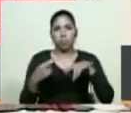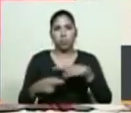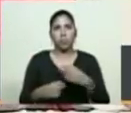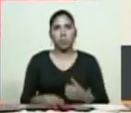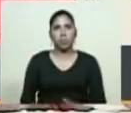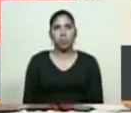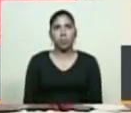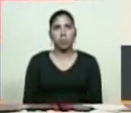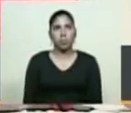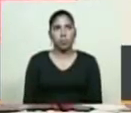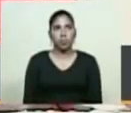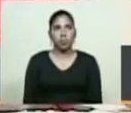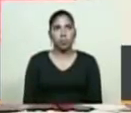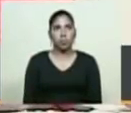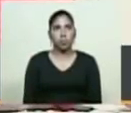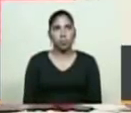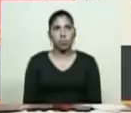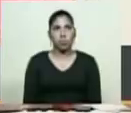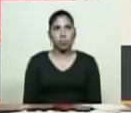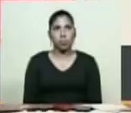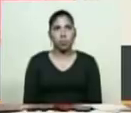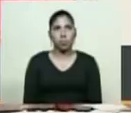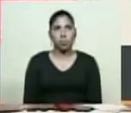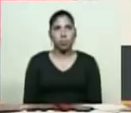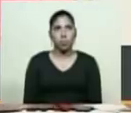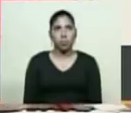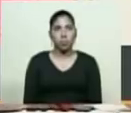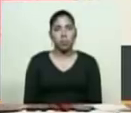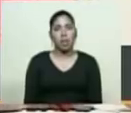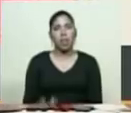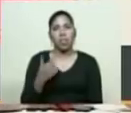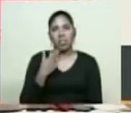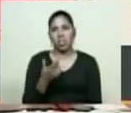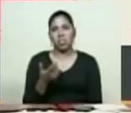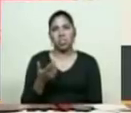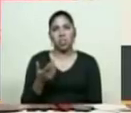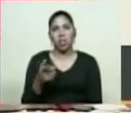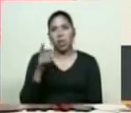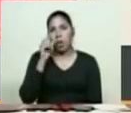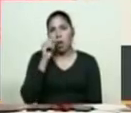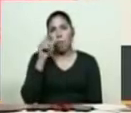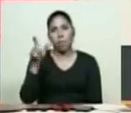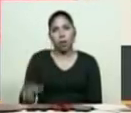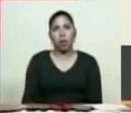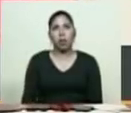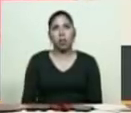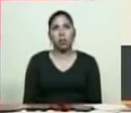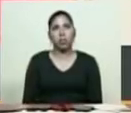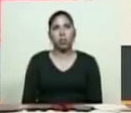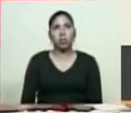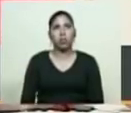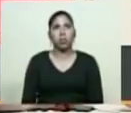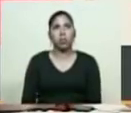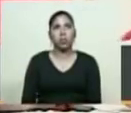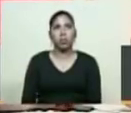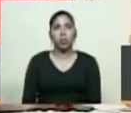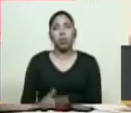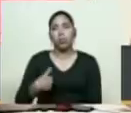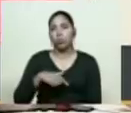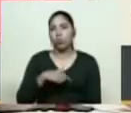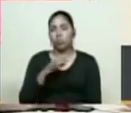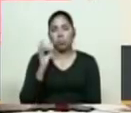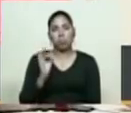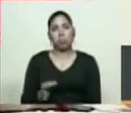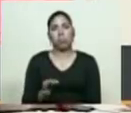decía Alfredo Maneiro, o dice mejor dicho Alfredo Maneiro. Por supuesto que nosotros vamos a tener nuestros